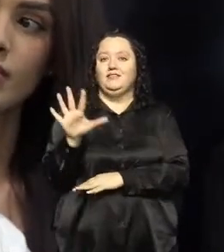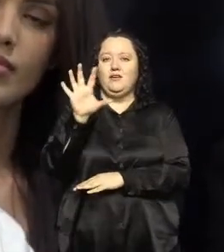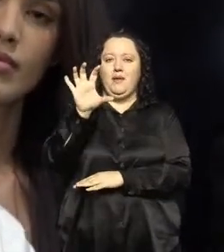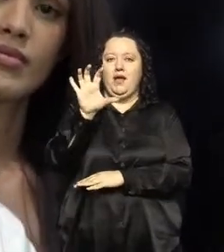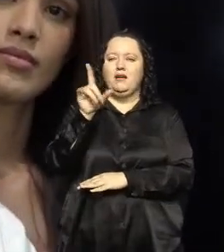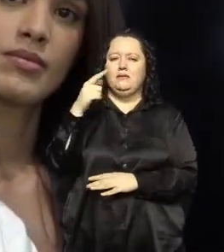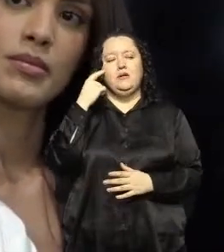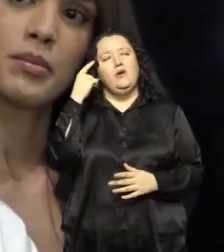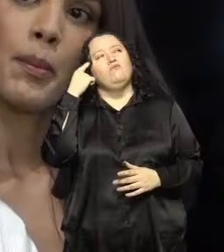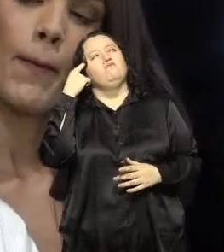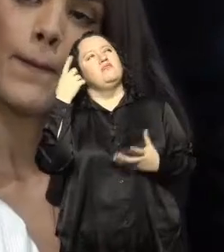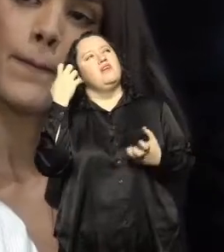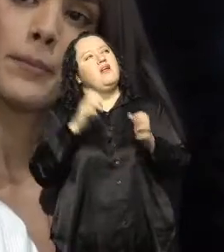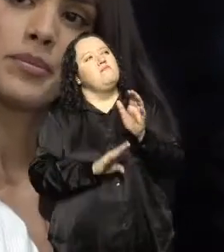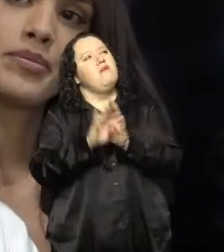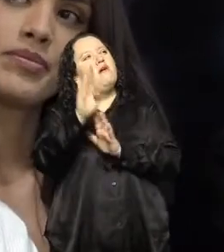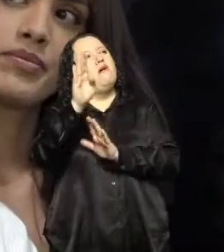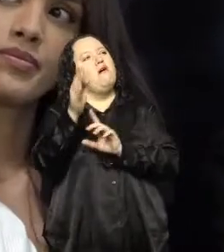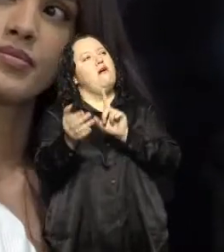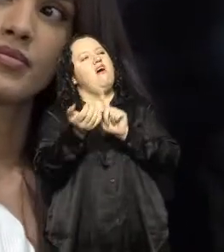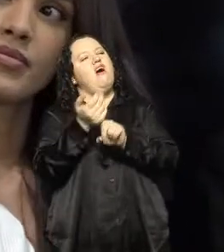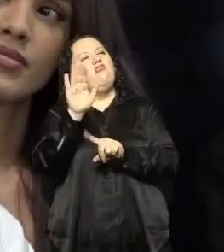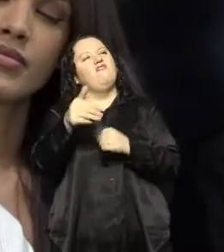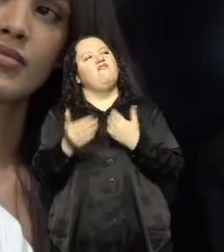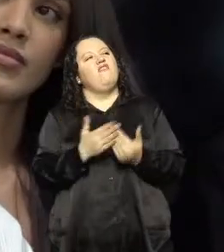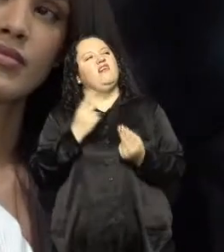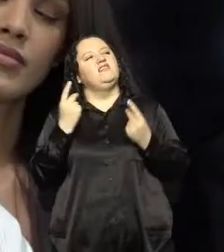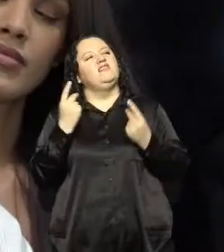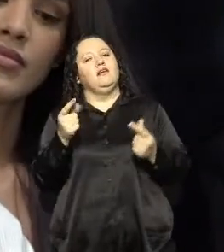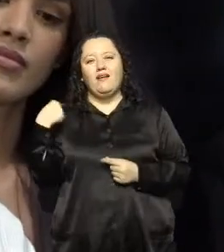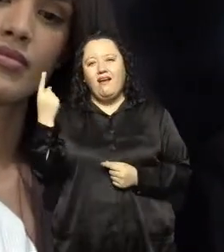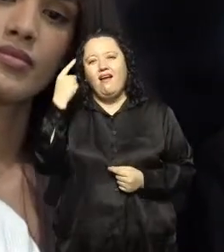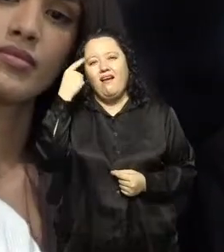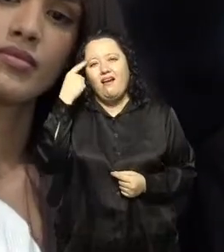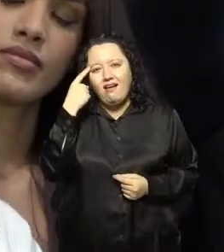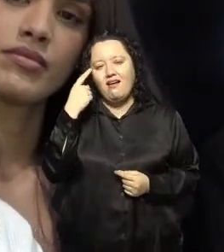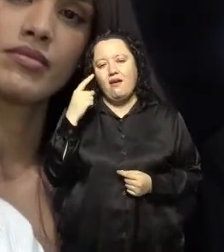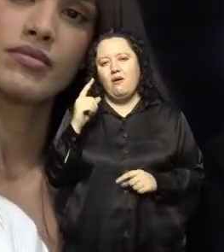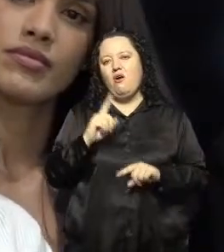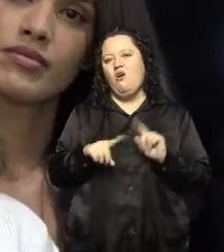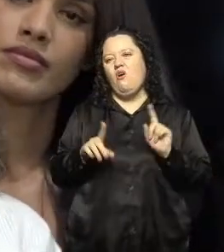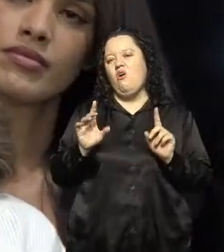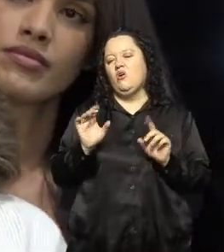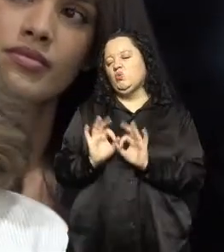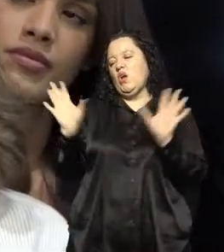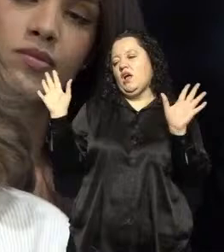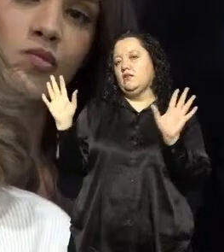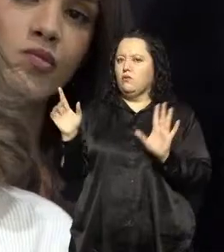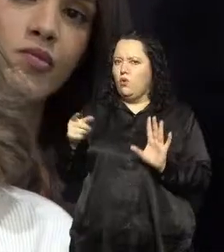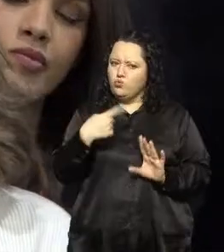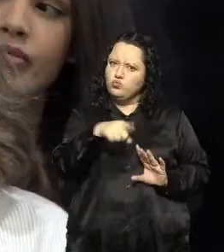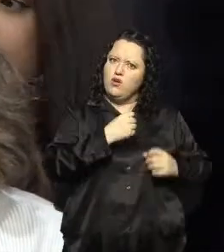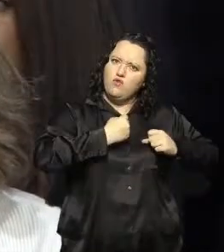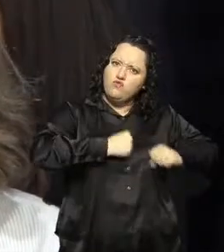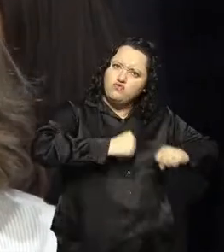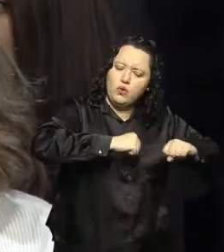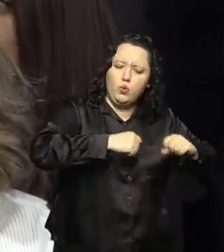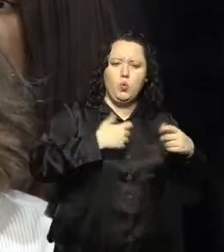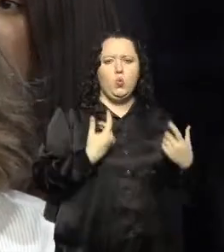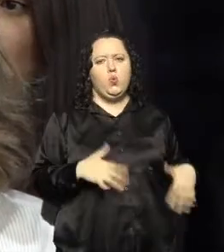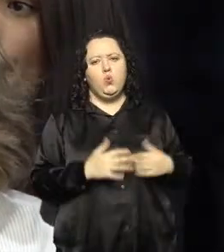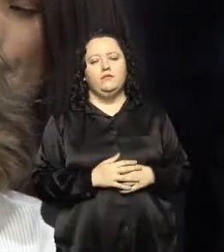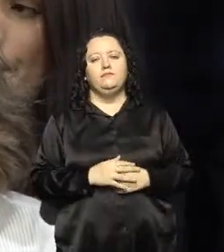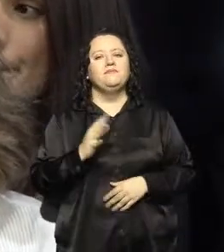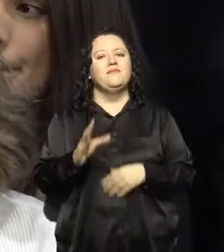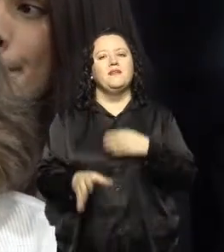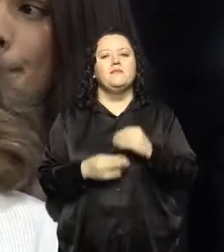ha lanzado a creer que el éxito se puede conseguir fácil, rápido o que es cuestión de suerte y ya. Es además la celebración